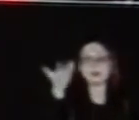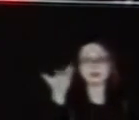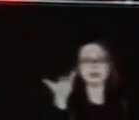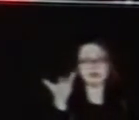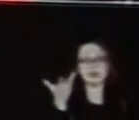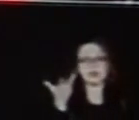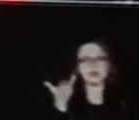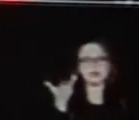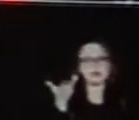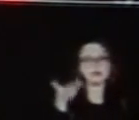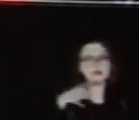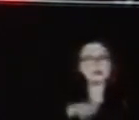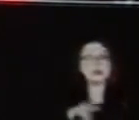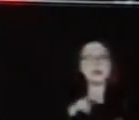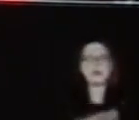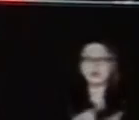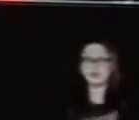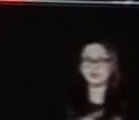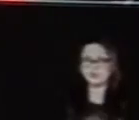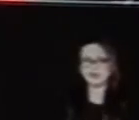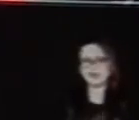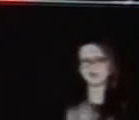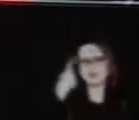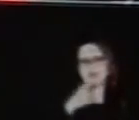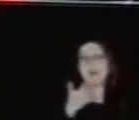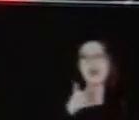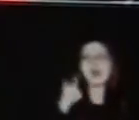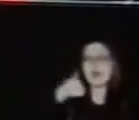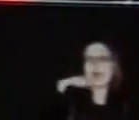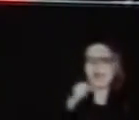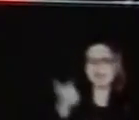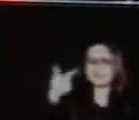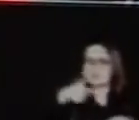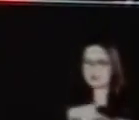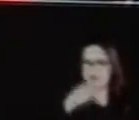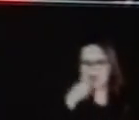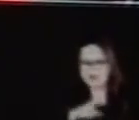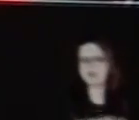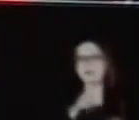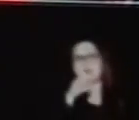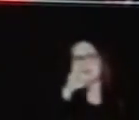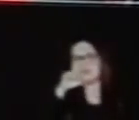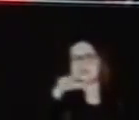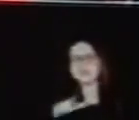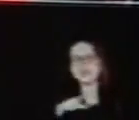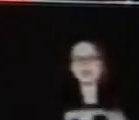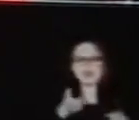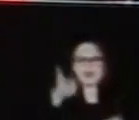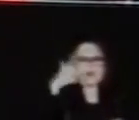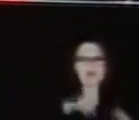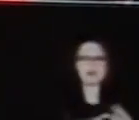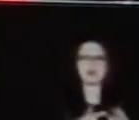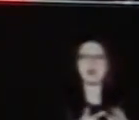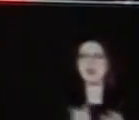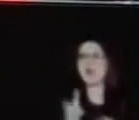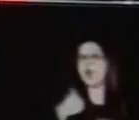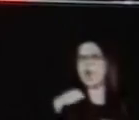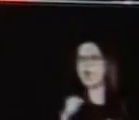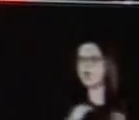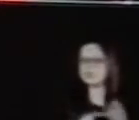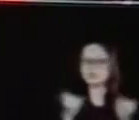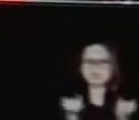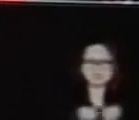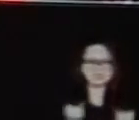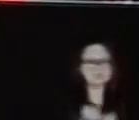desmedido en los precios de las gasolinas, el diésel, el gas y